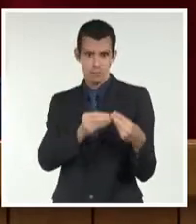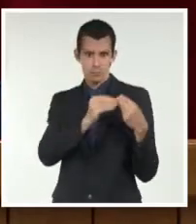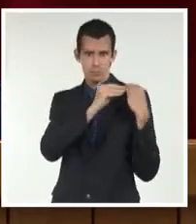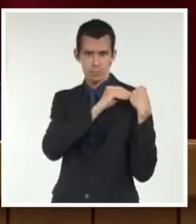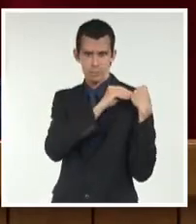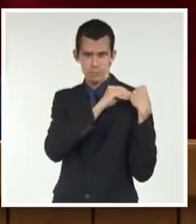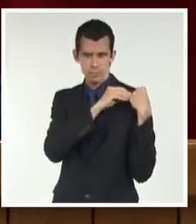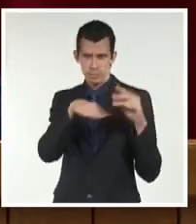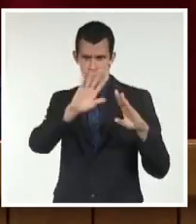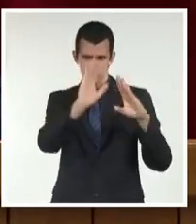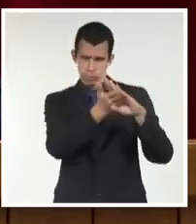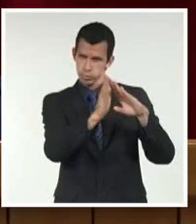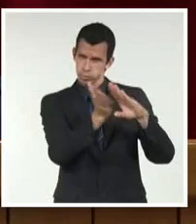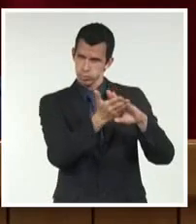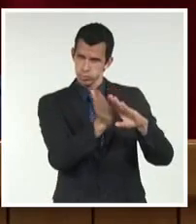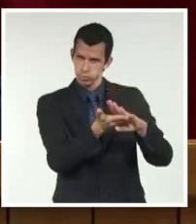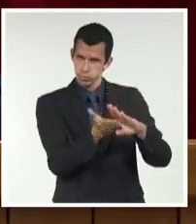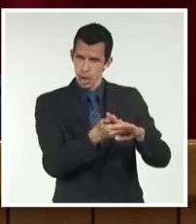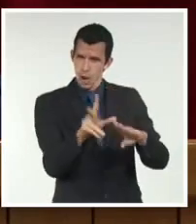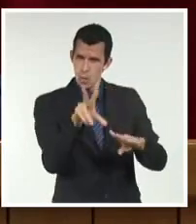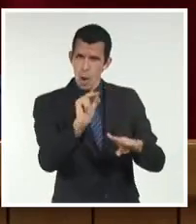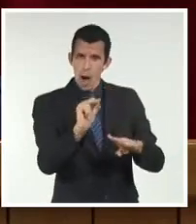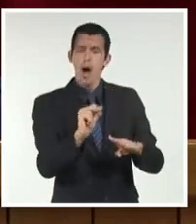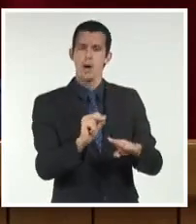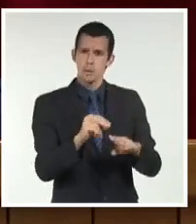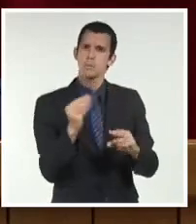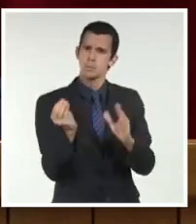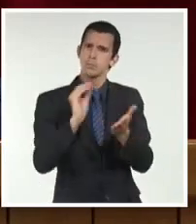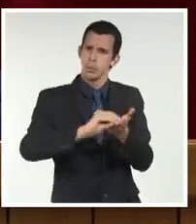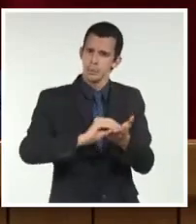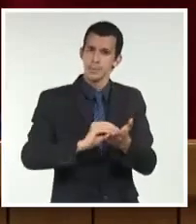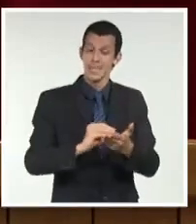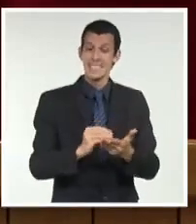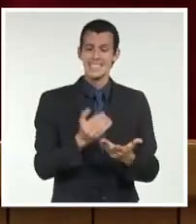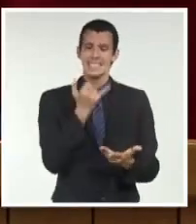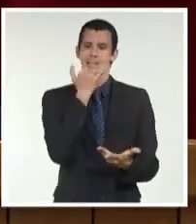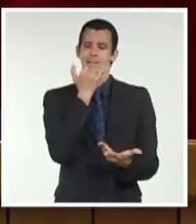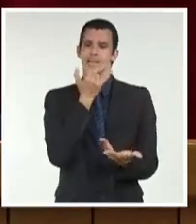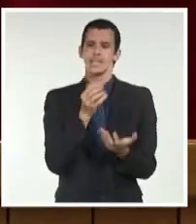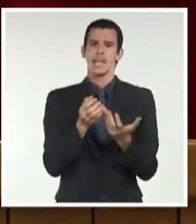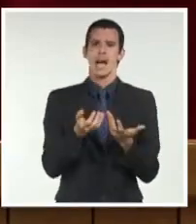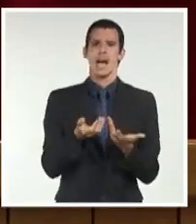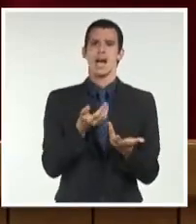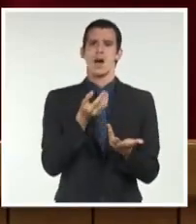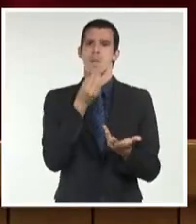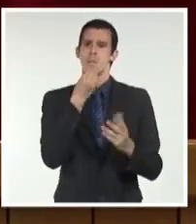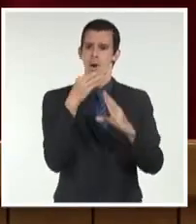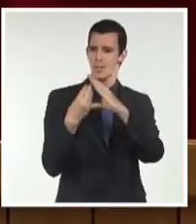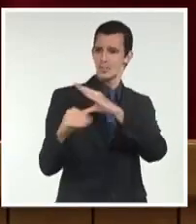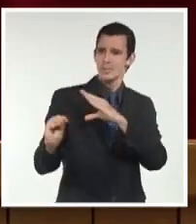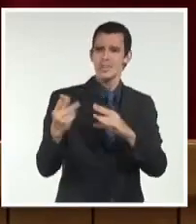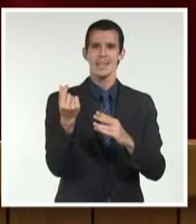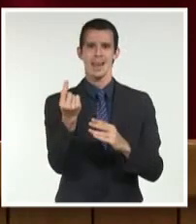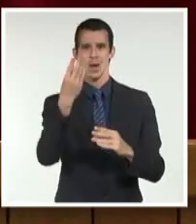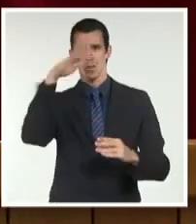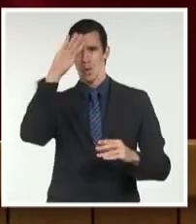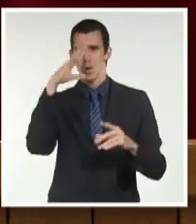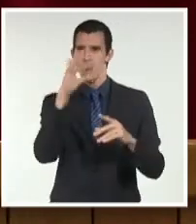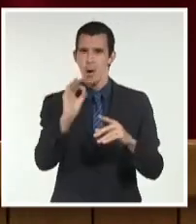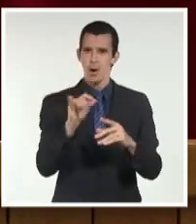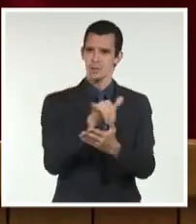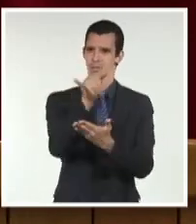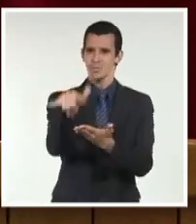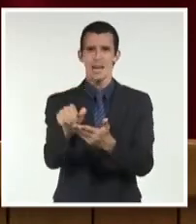el consecuente impacto sobre la vida de todos los cubanos y contra los esfuerzos por impulsar el desarrollo de la